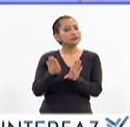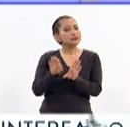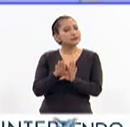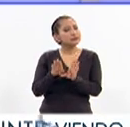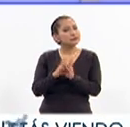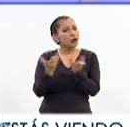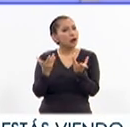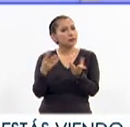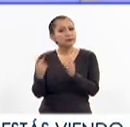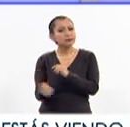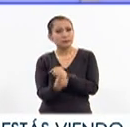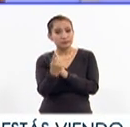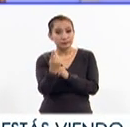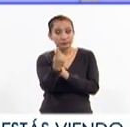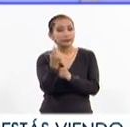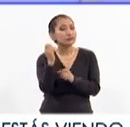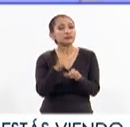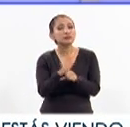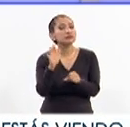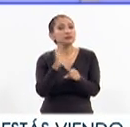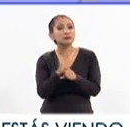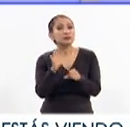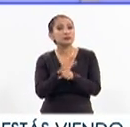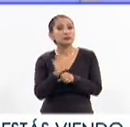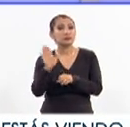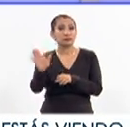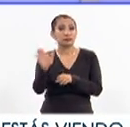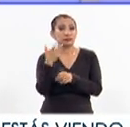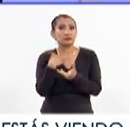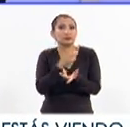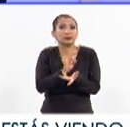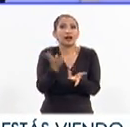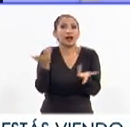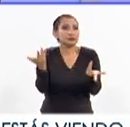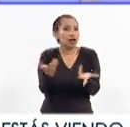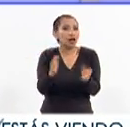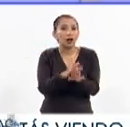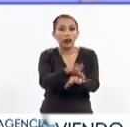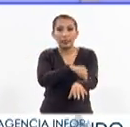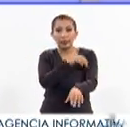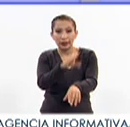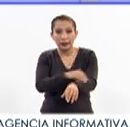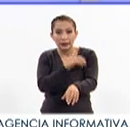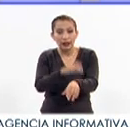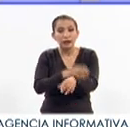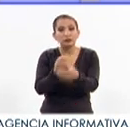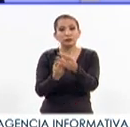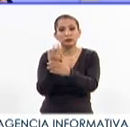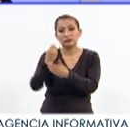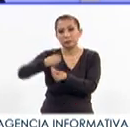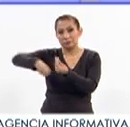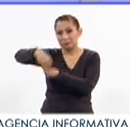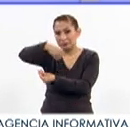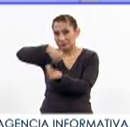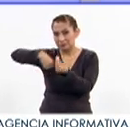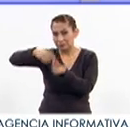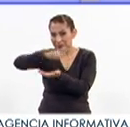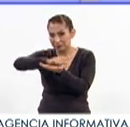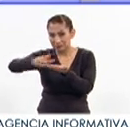además perpetua, que son, por ejemplo, lo que podemos hacer con nuestras energías renovables. Como